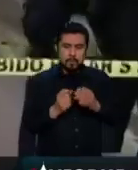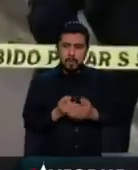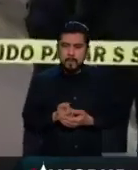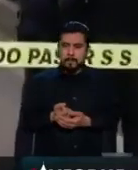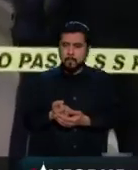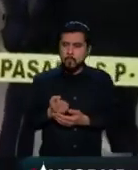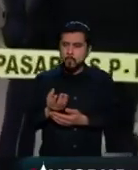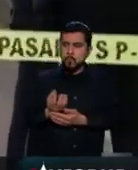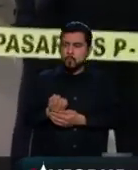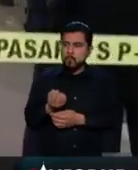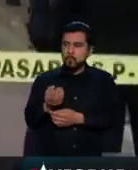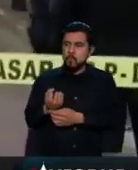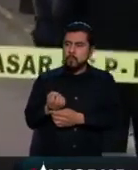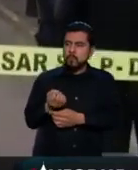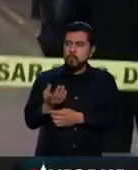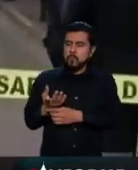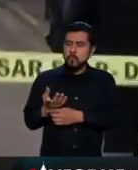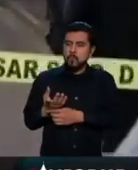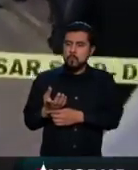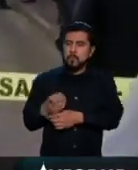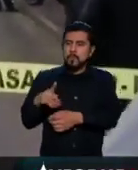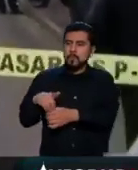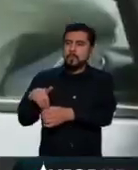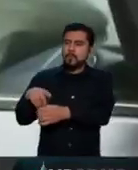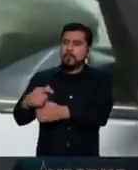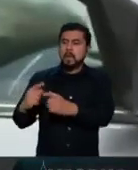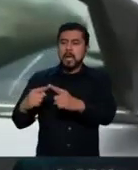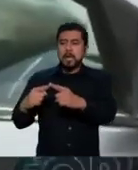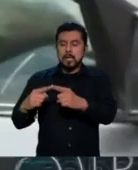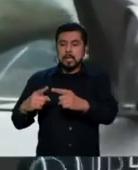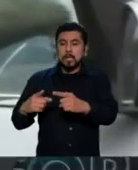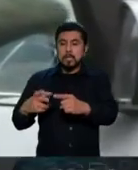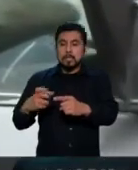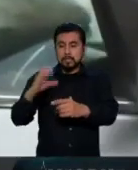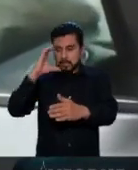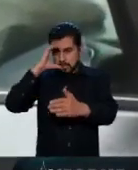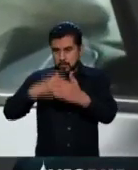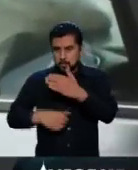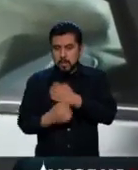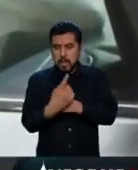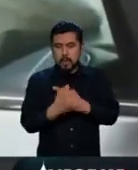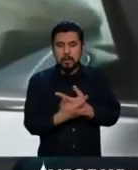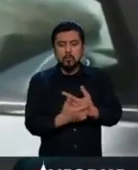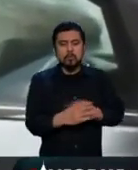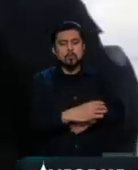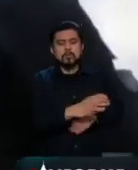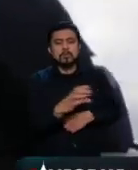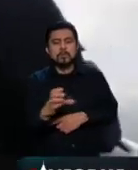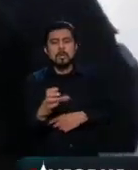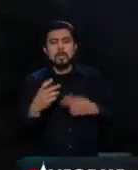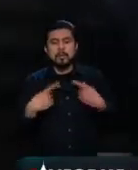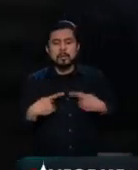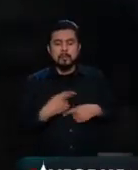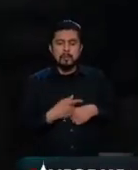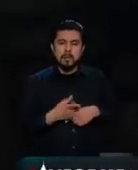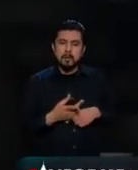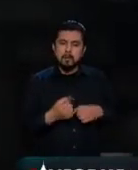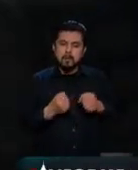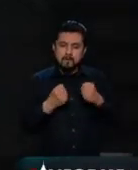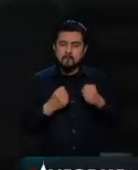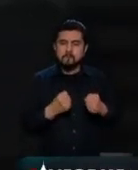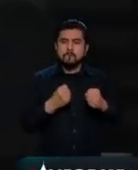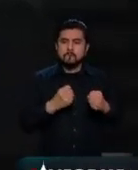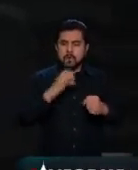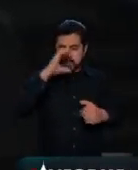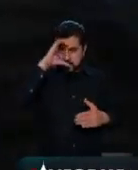los narcotraficantes de origen popular, algunos campesinos, etcétera, eran muy católicos y por